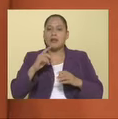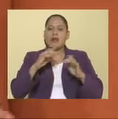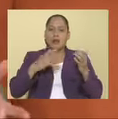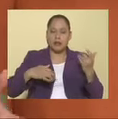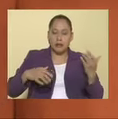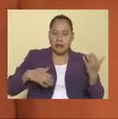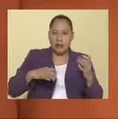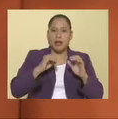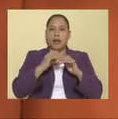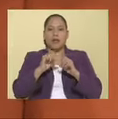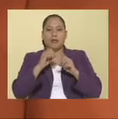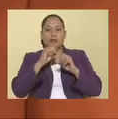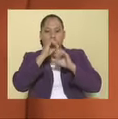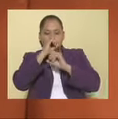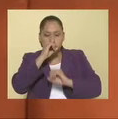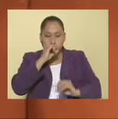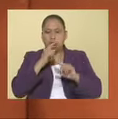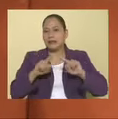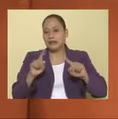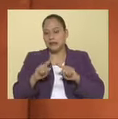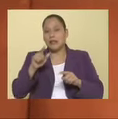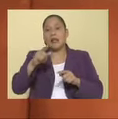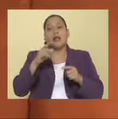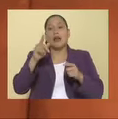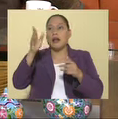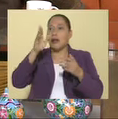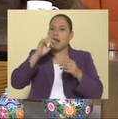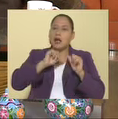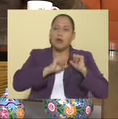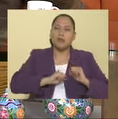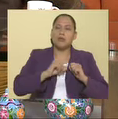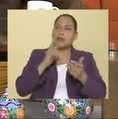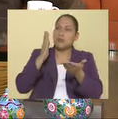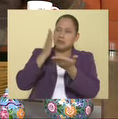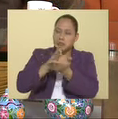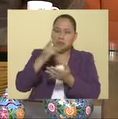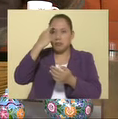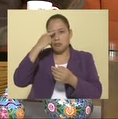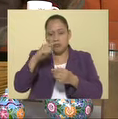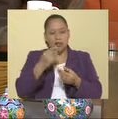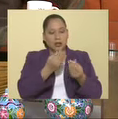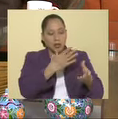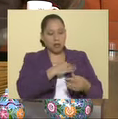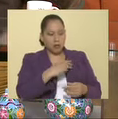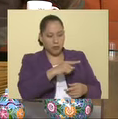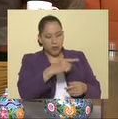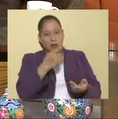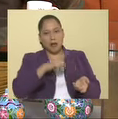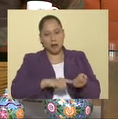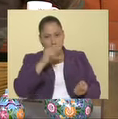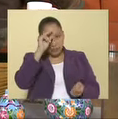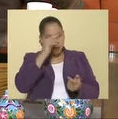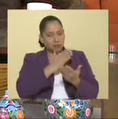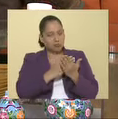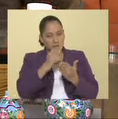que acérquense a las autoridades para que les brinden todas estas oportunidades y nuestros hijos desarrollen todas las capacidades.